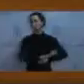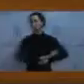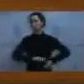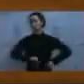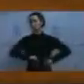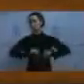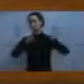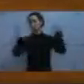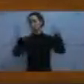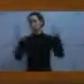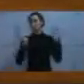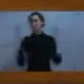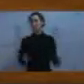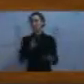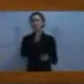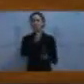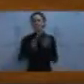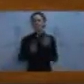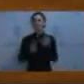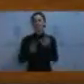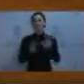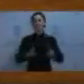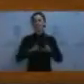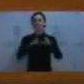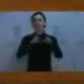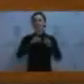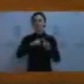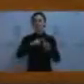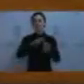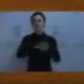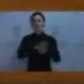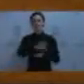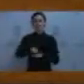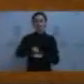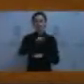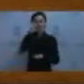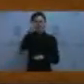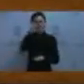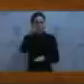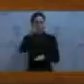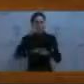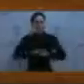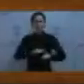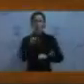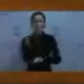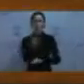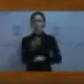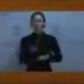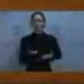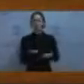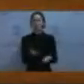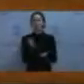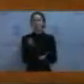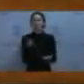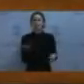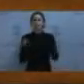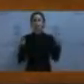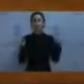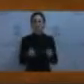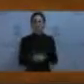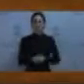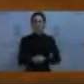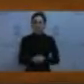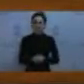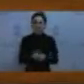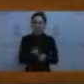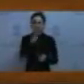que cuenta con 39 parroquias para las obligaciones, pero no para ayudarles en sus derechos. Por ello, en el